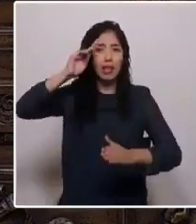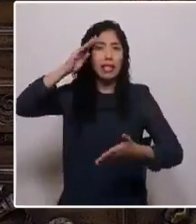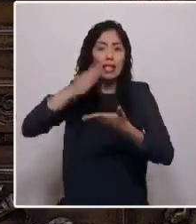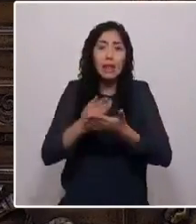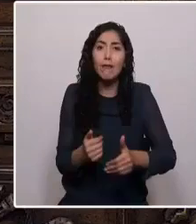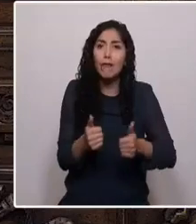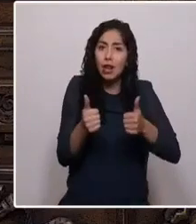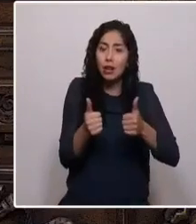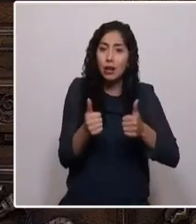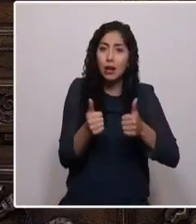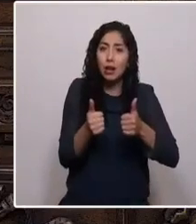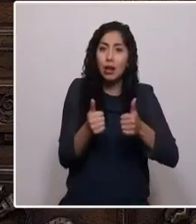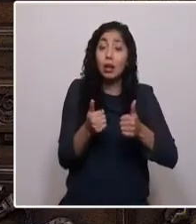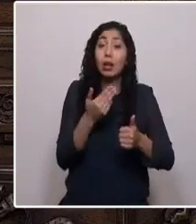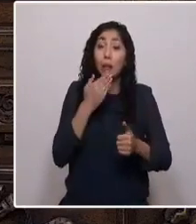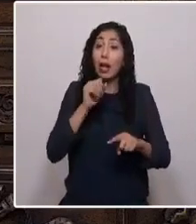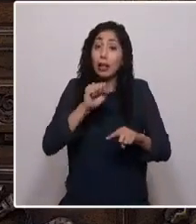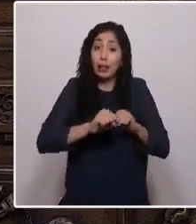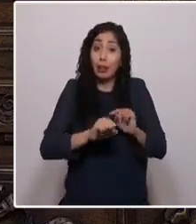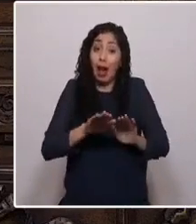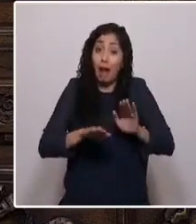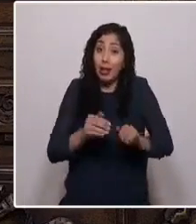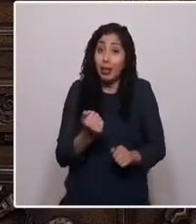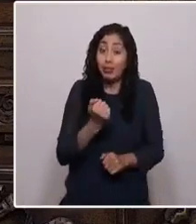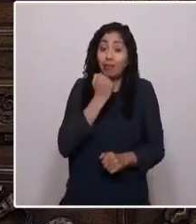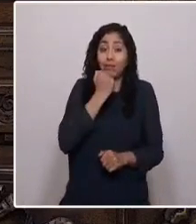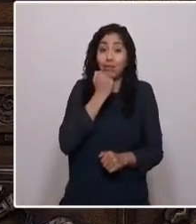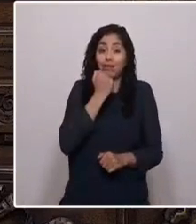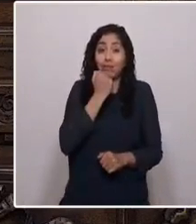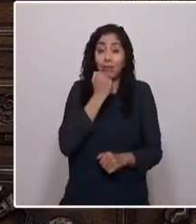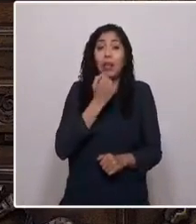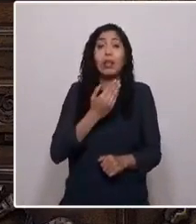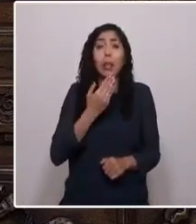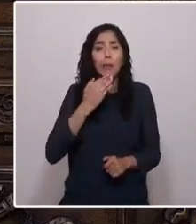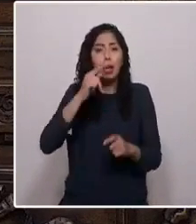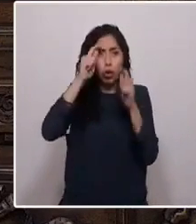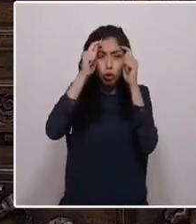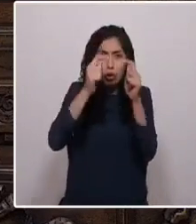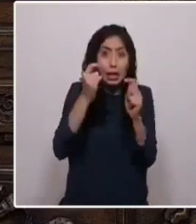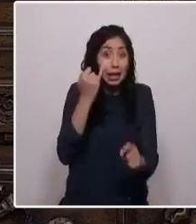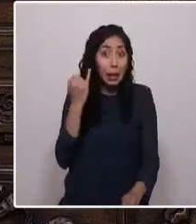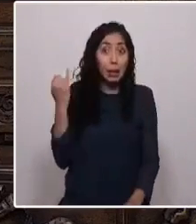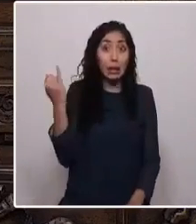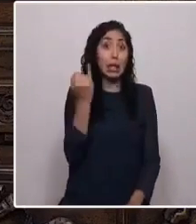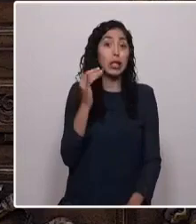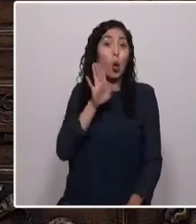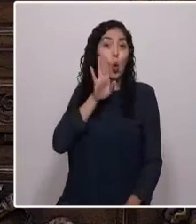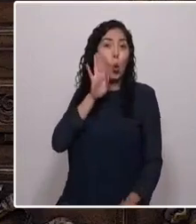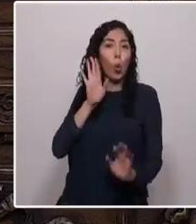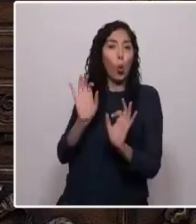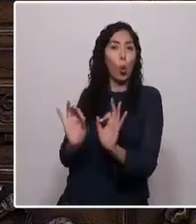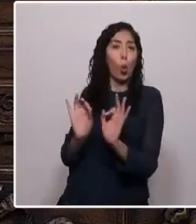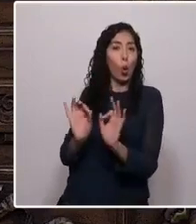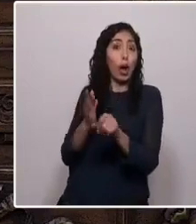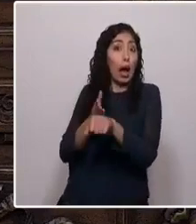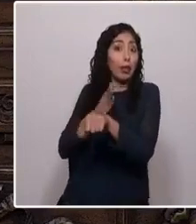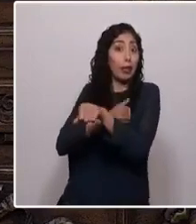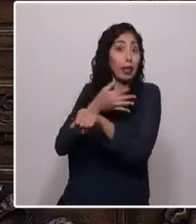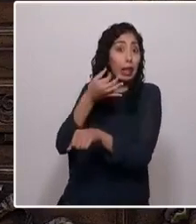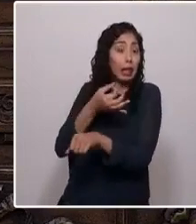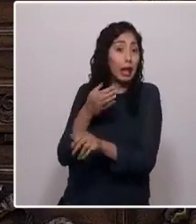reconocer que también nos equivocamos, reconocer que la independencia no ha sido tan pura y cristalina como lo dijimos en la